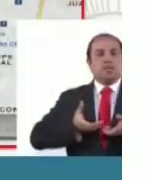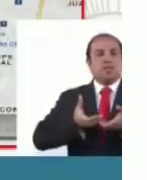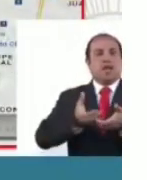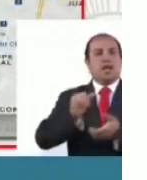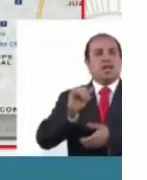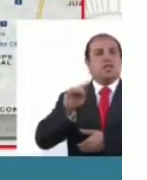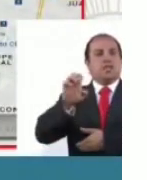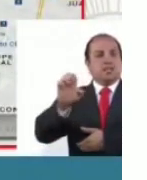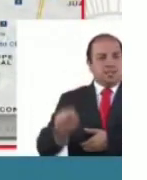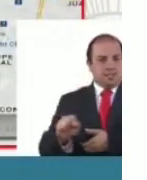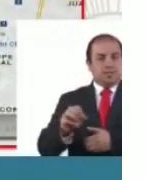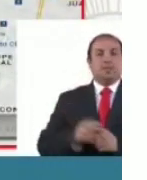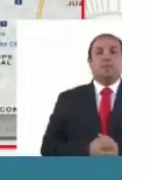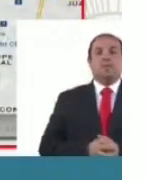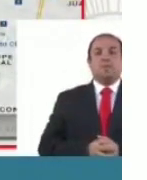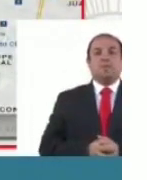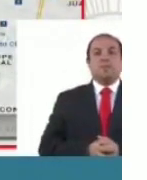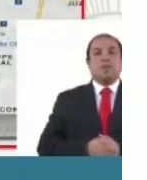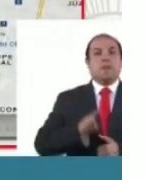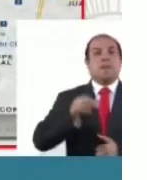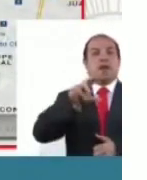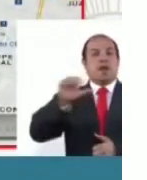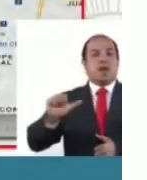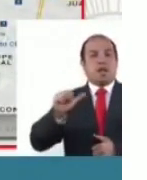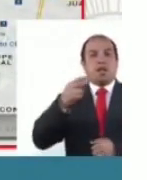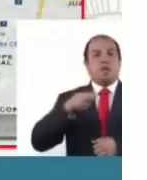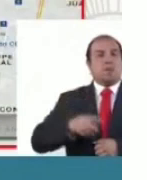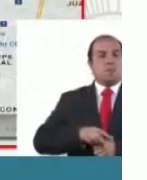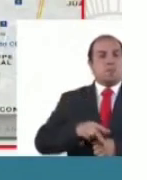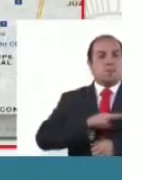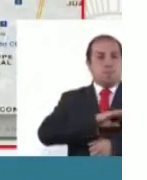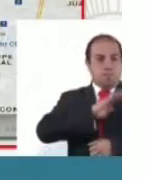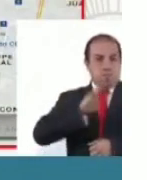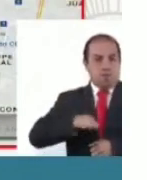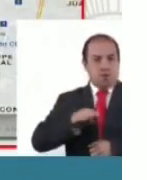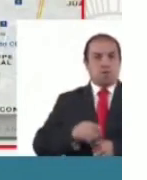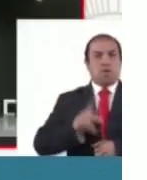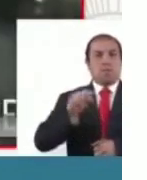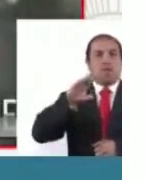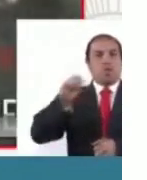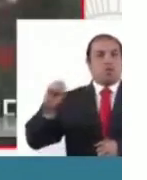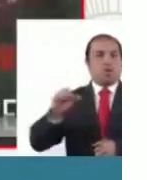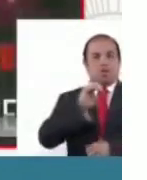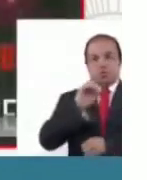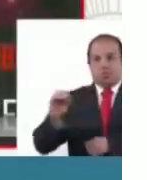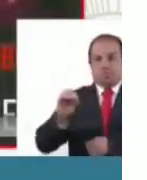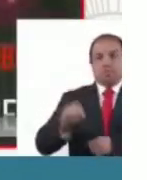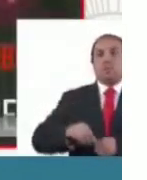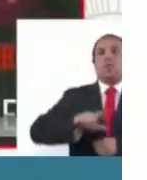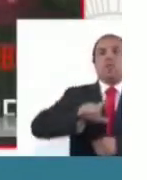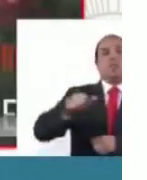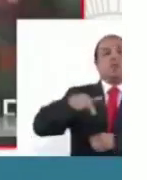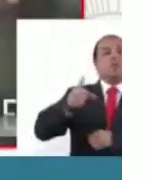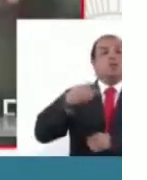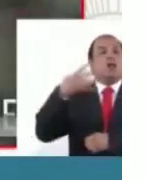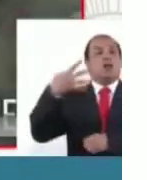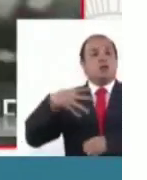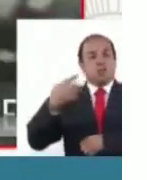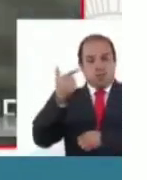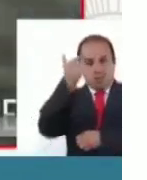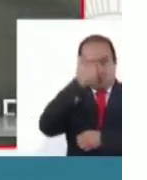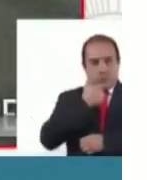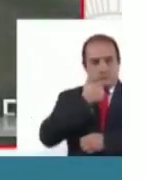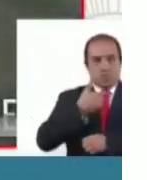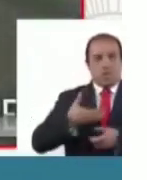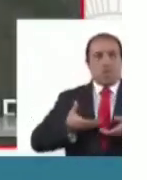Insurgentes, Barranca del Muerto y Parroquia al Oriente. Posteriormente, a las 11:14 de la noche, se registra su paso